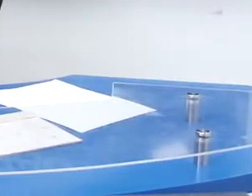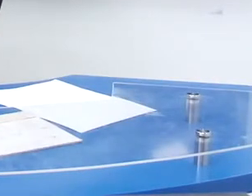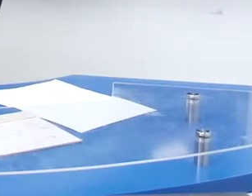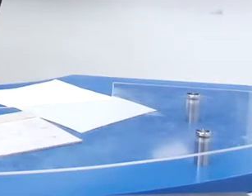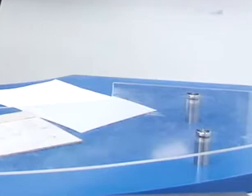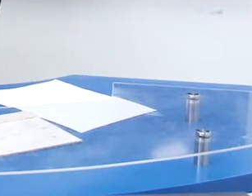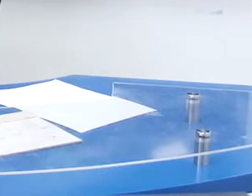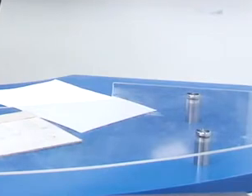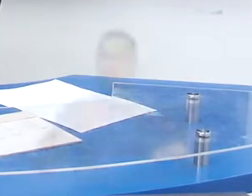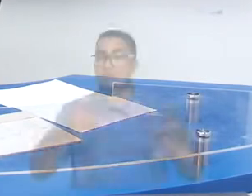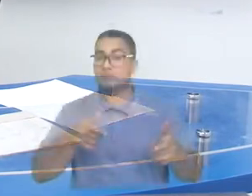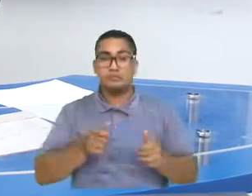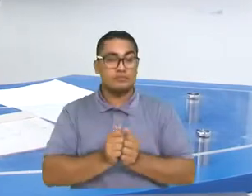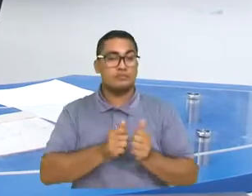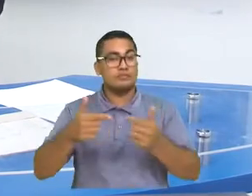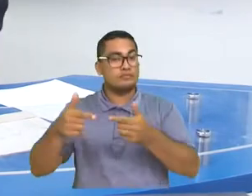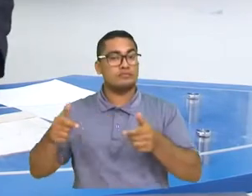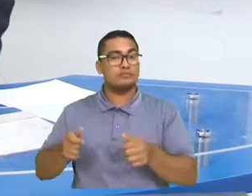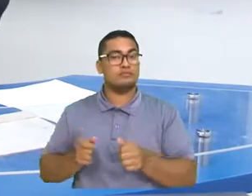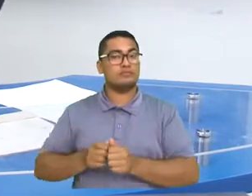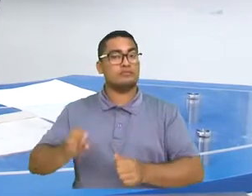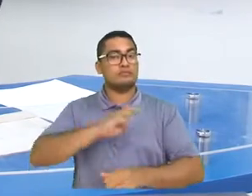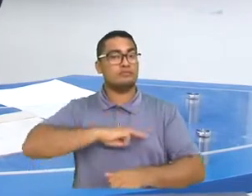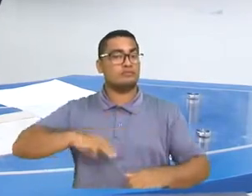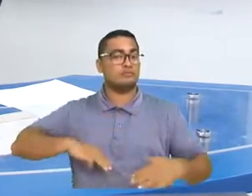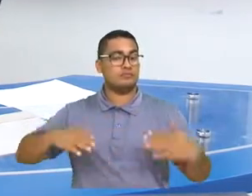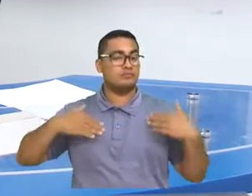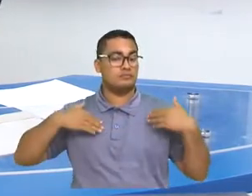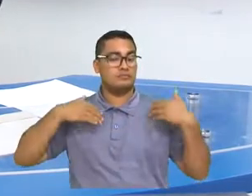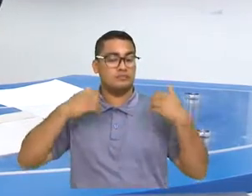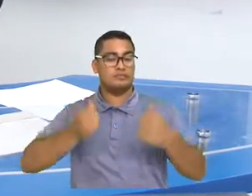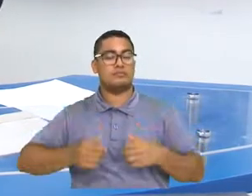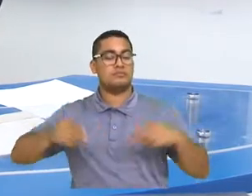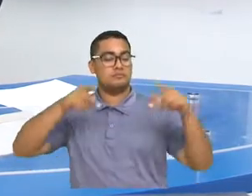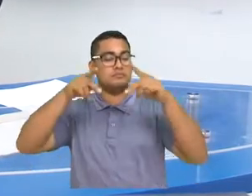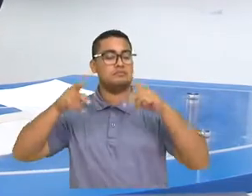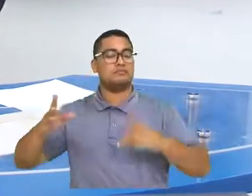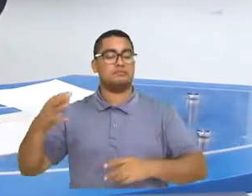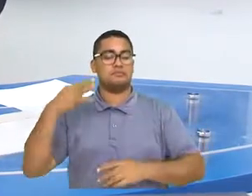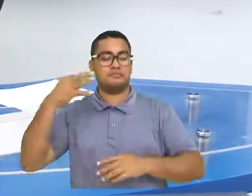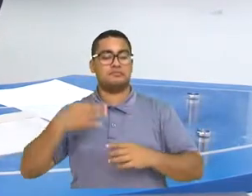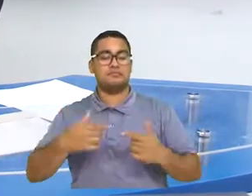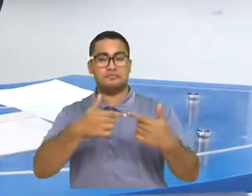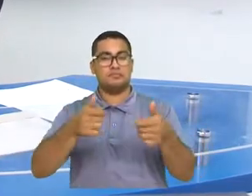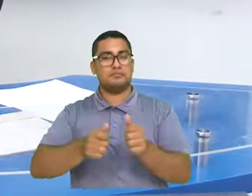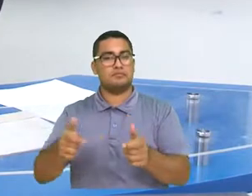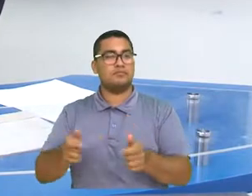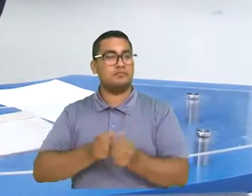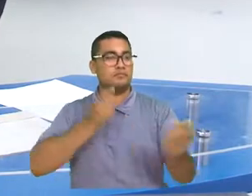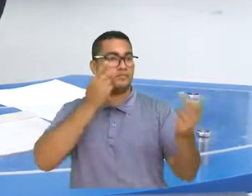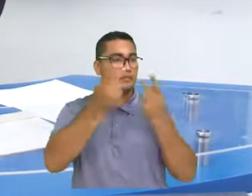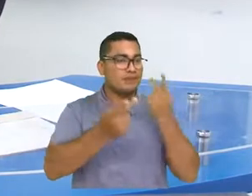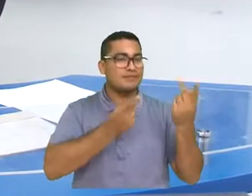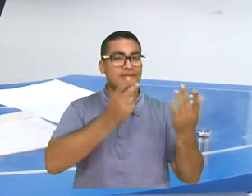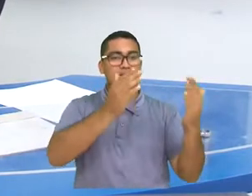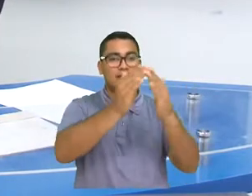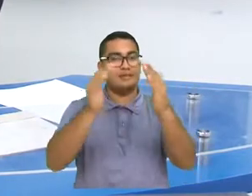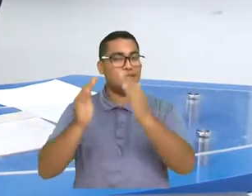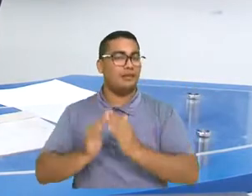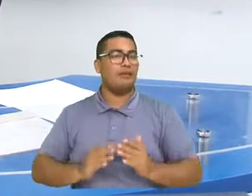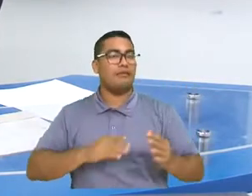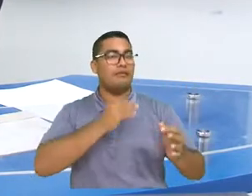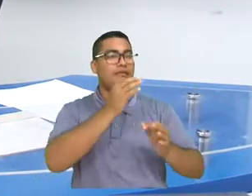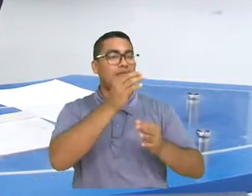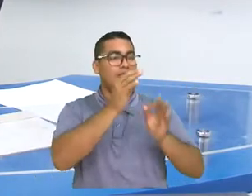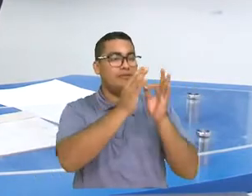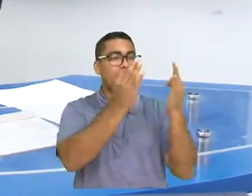Los brigadistas del Ministerio de Salud junto a brigadistas voluntarios continúan la visita casa a casa para indicarles a